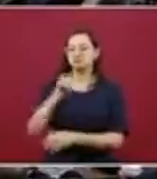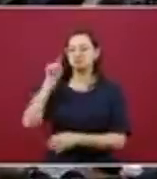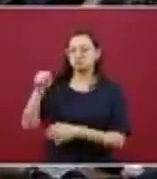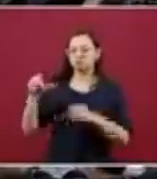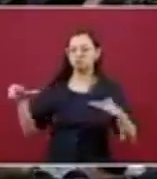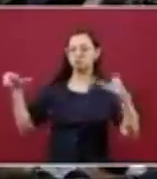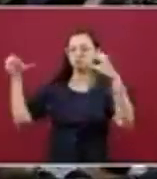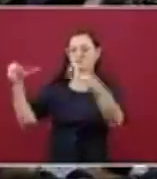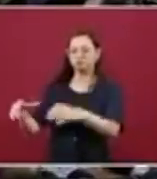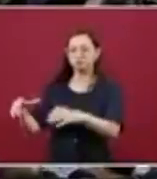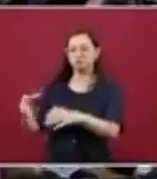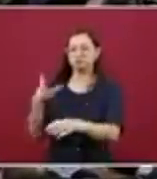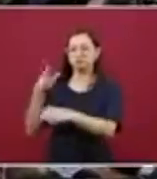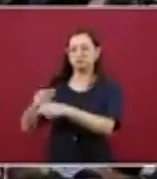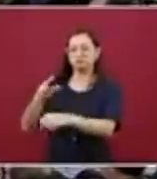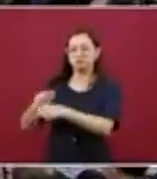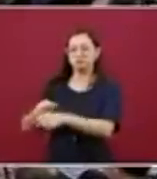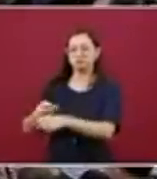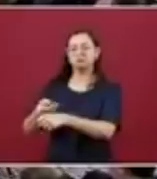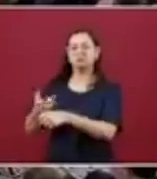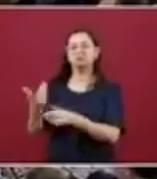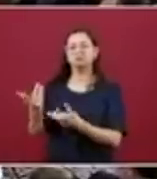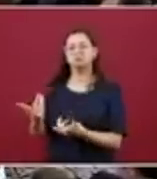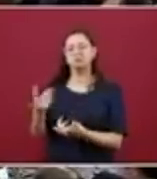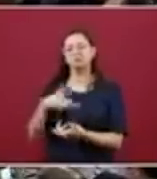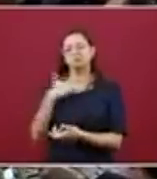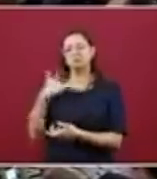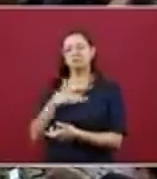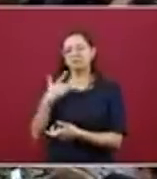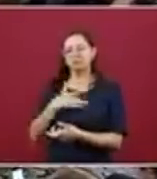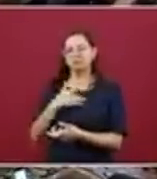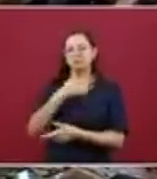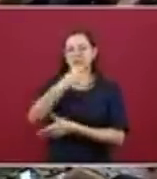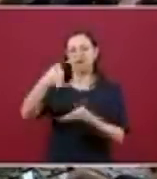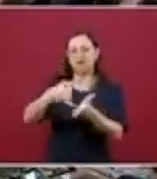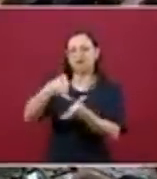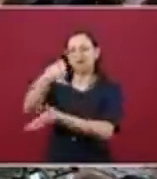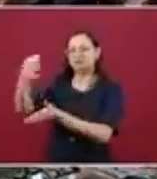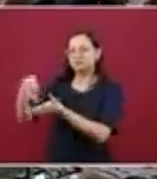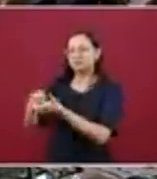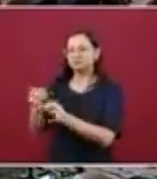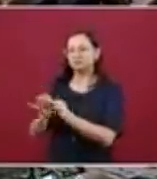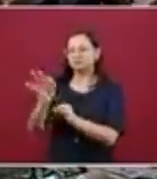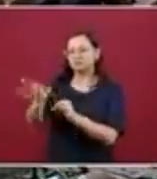penal. Era la tendencia de hacer islas